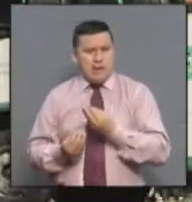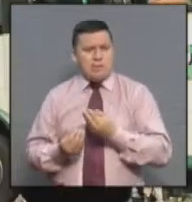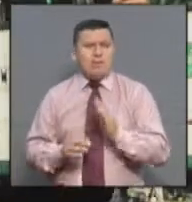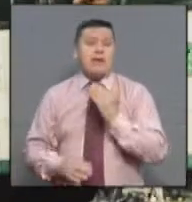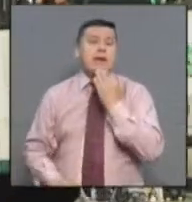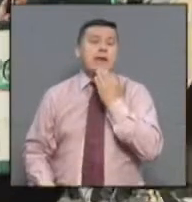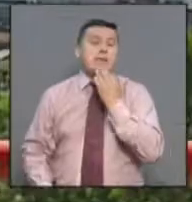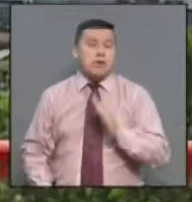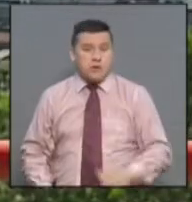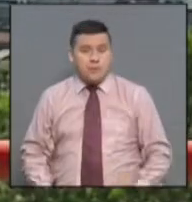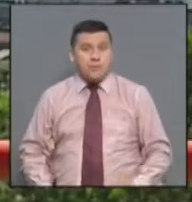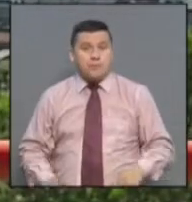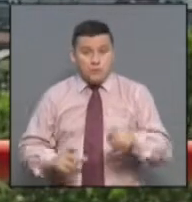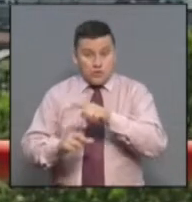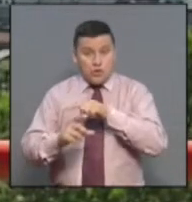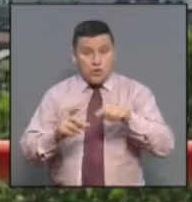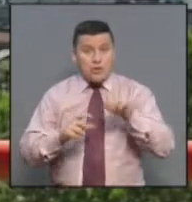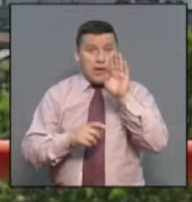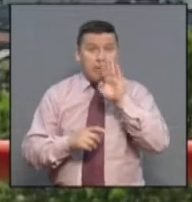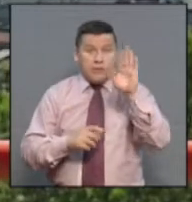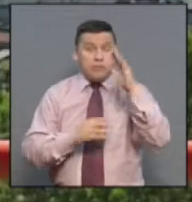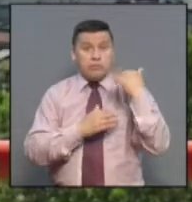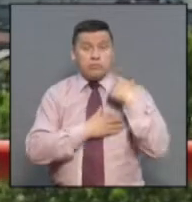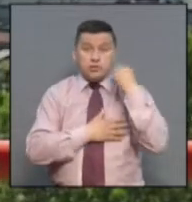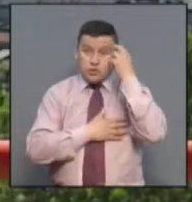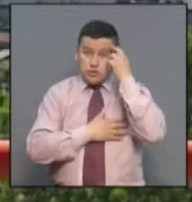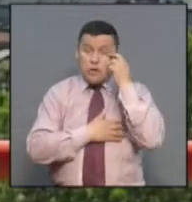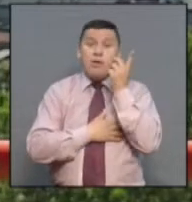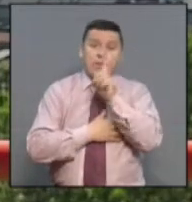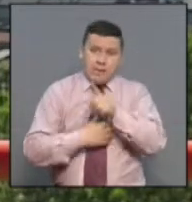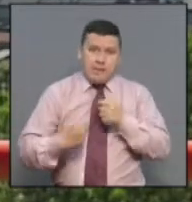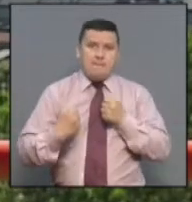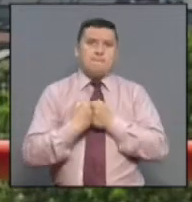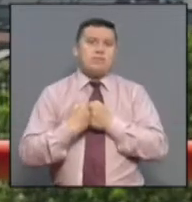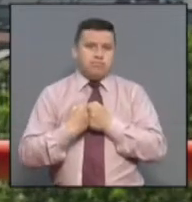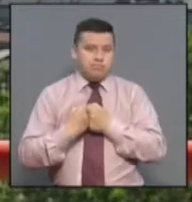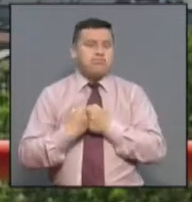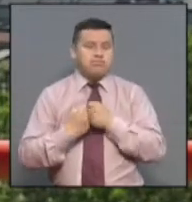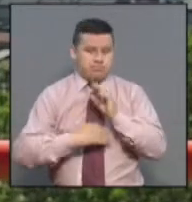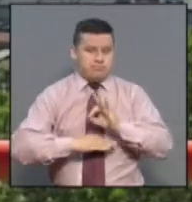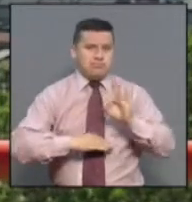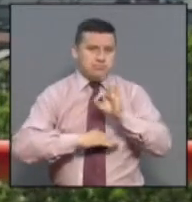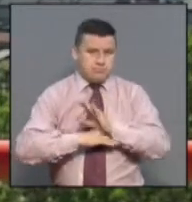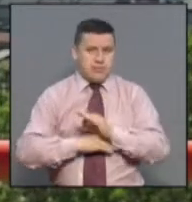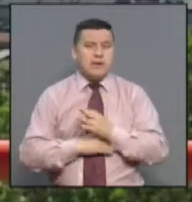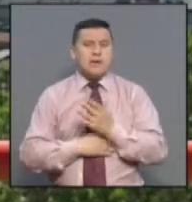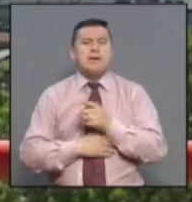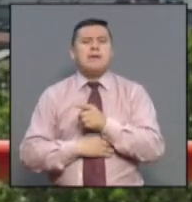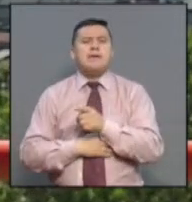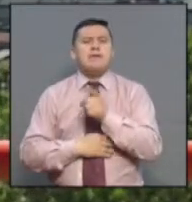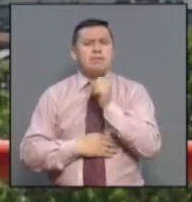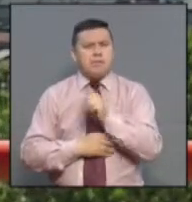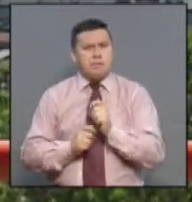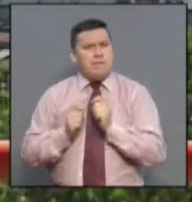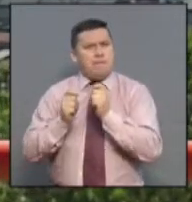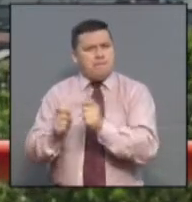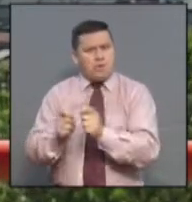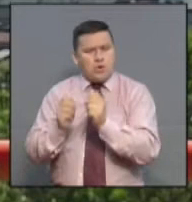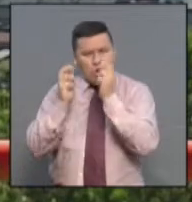por ejemplo, con la Contraloría Departamental del Chocó, también tenemos una alianza estratégica con el PNUR,